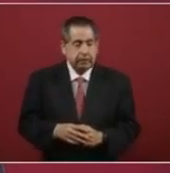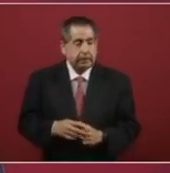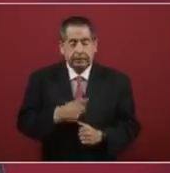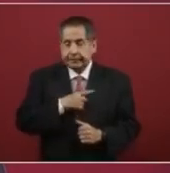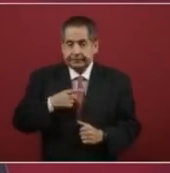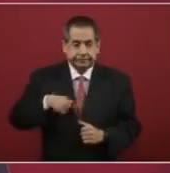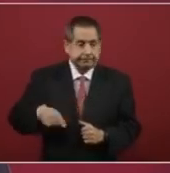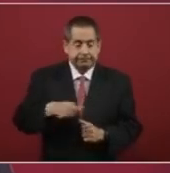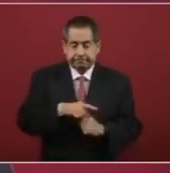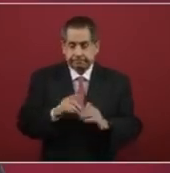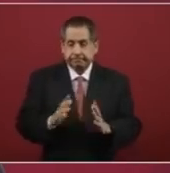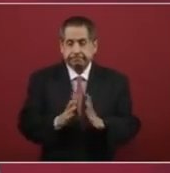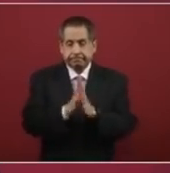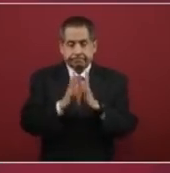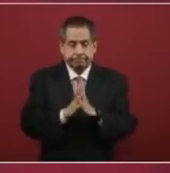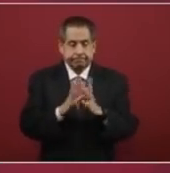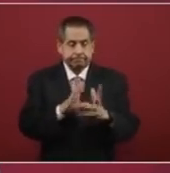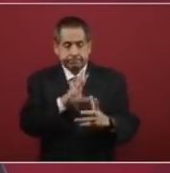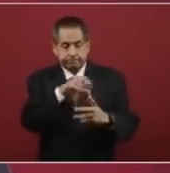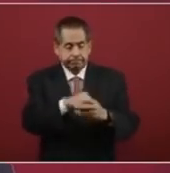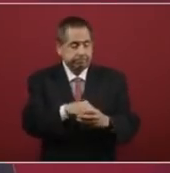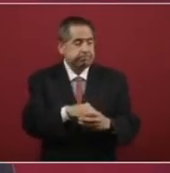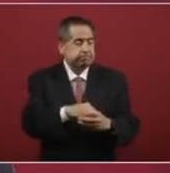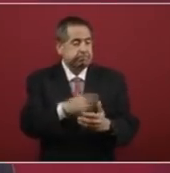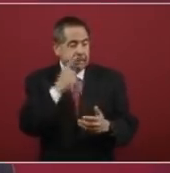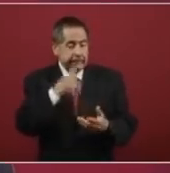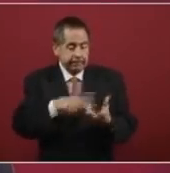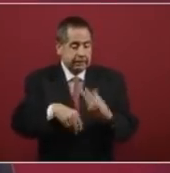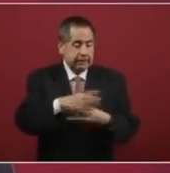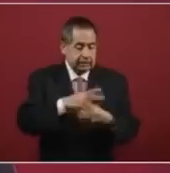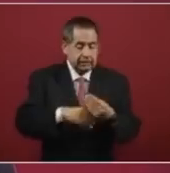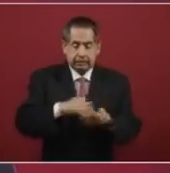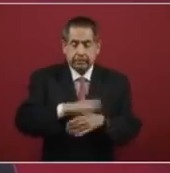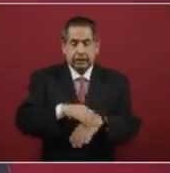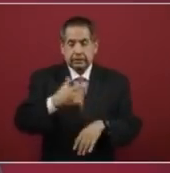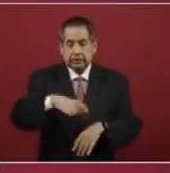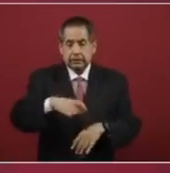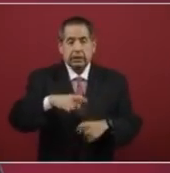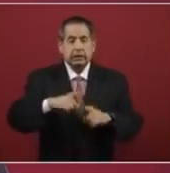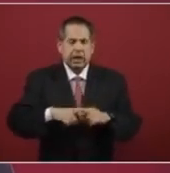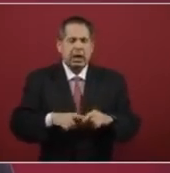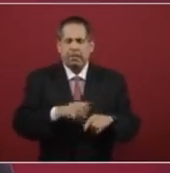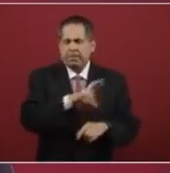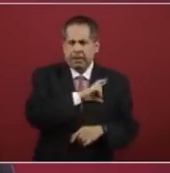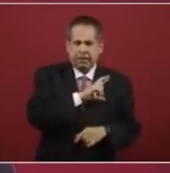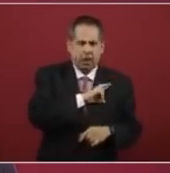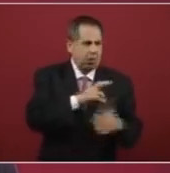participe en la creación de la riqueza el sector privado,